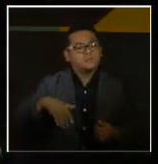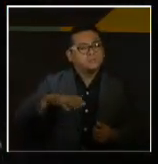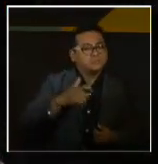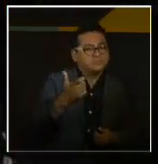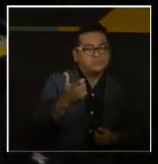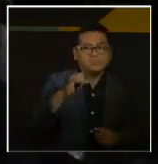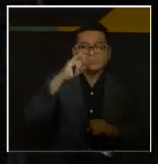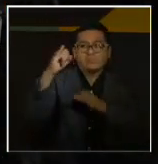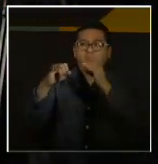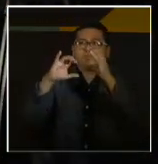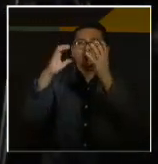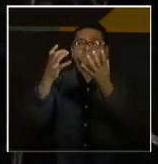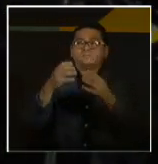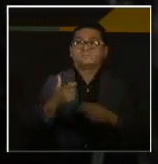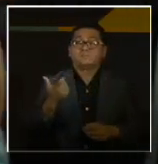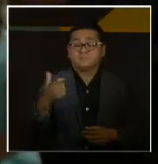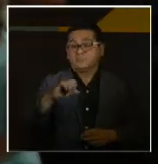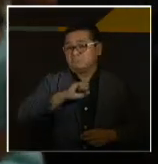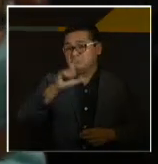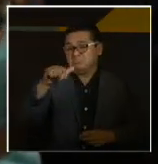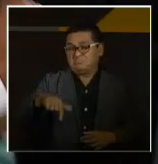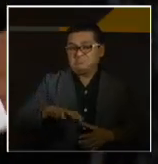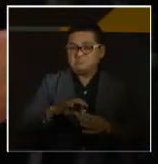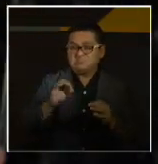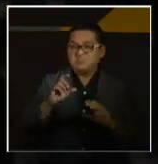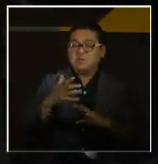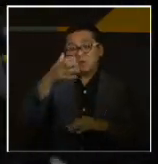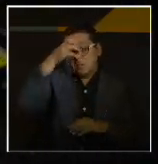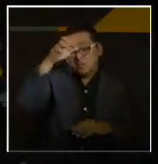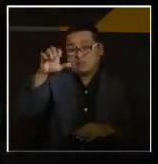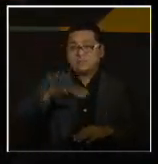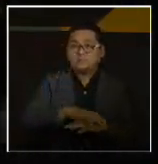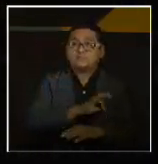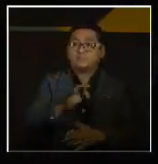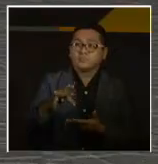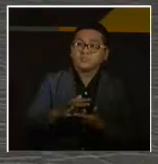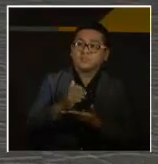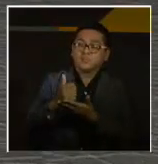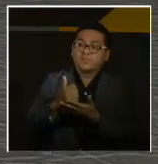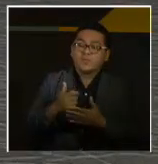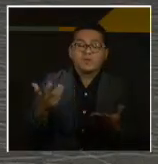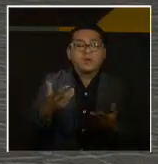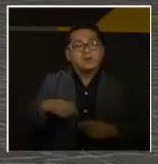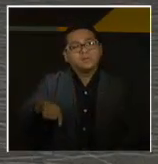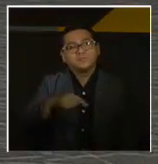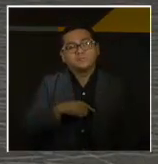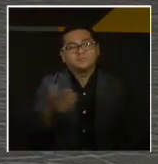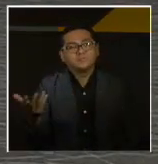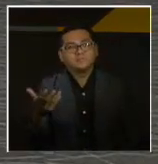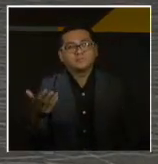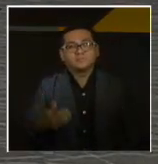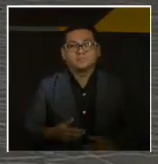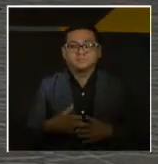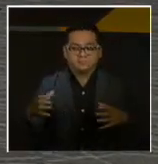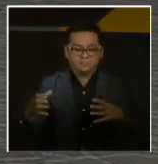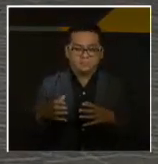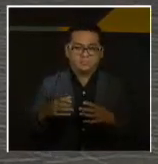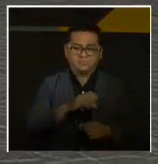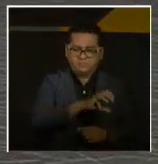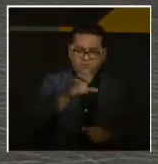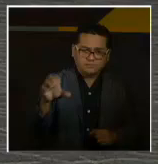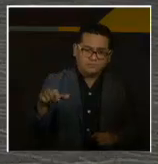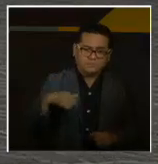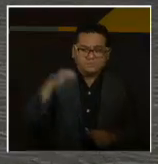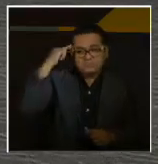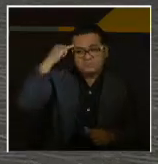fondos internacionales, hay bolsas extraordinarias, hay un presupuesto que se puede aplicar. Lo que nosotros hicimos fue agrupar a los